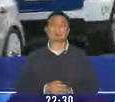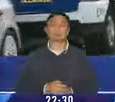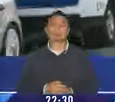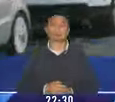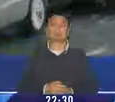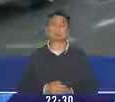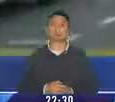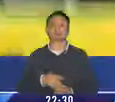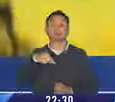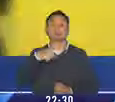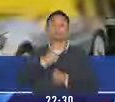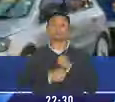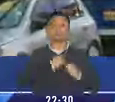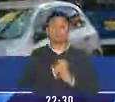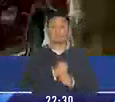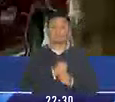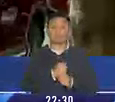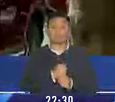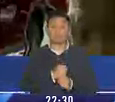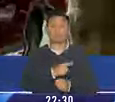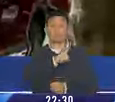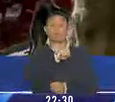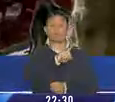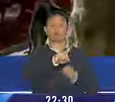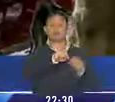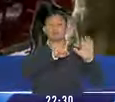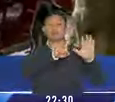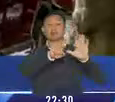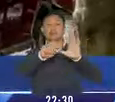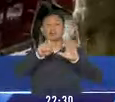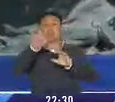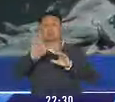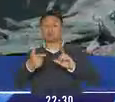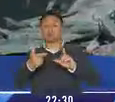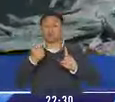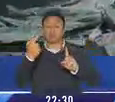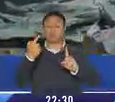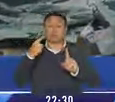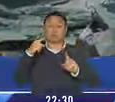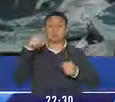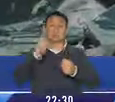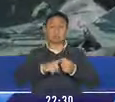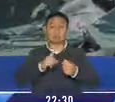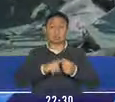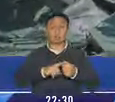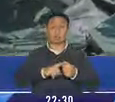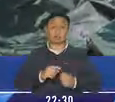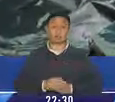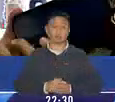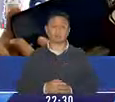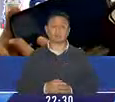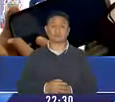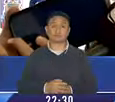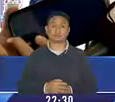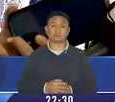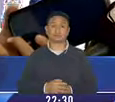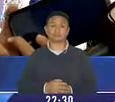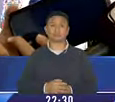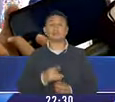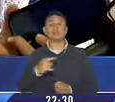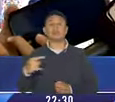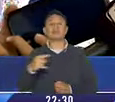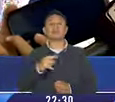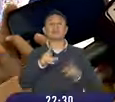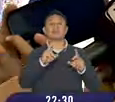En lo que va del año, son 166 muertes violentas que se registran en la capital. Está relacionado